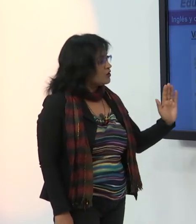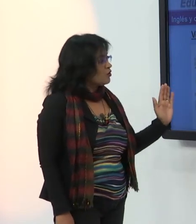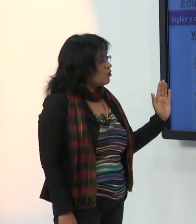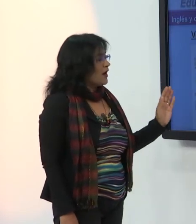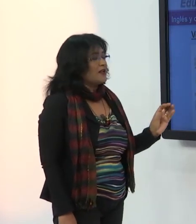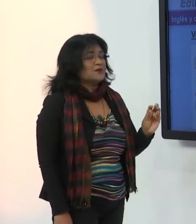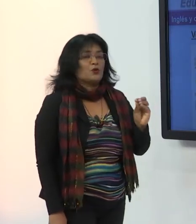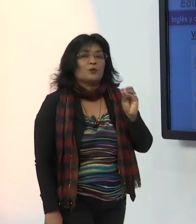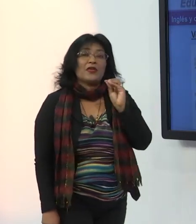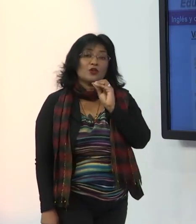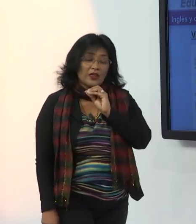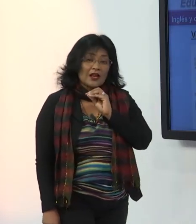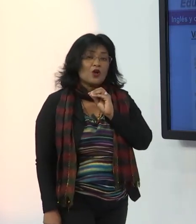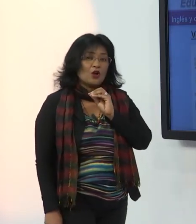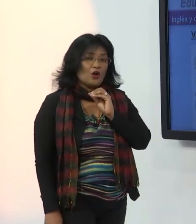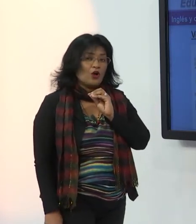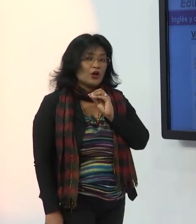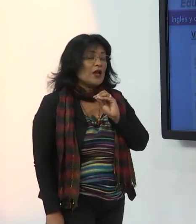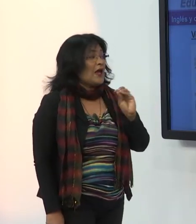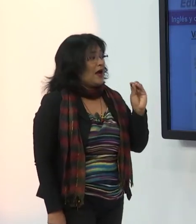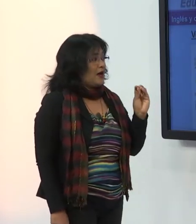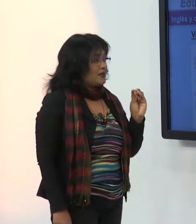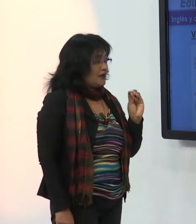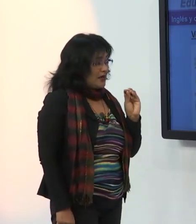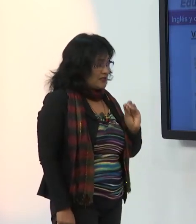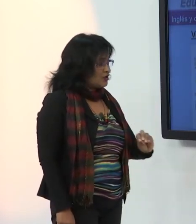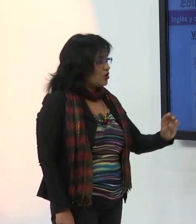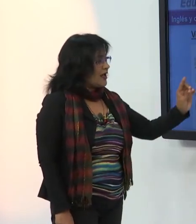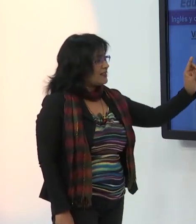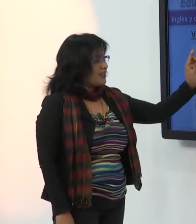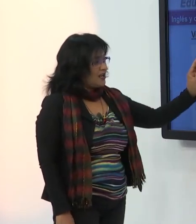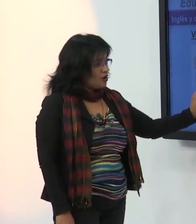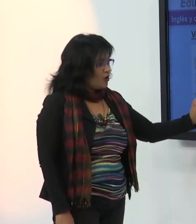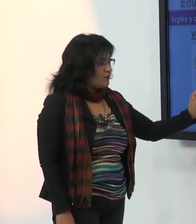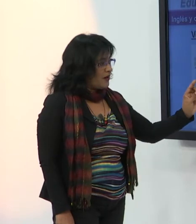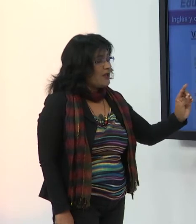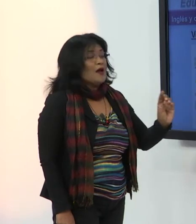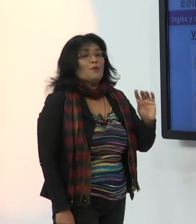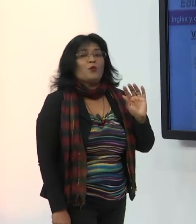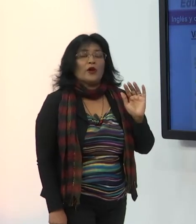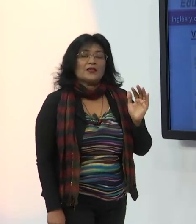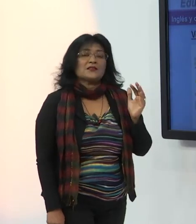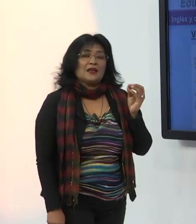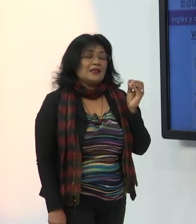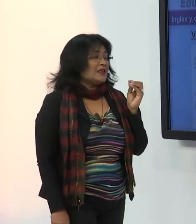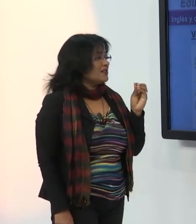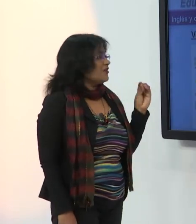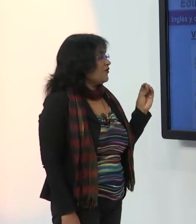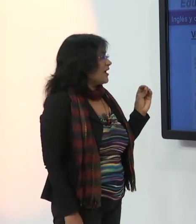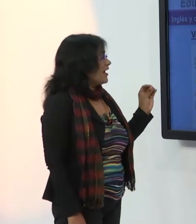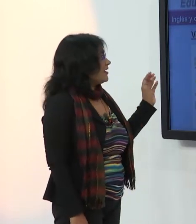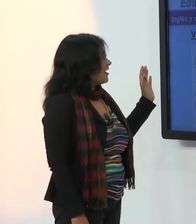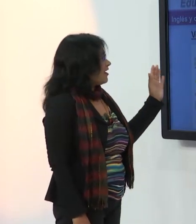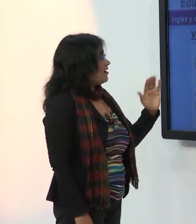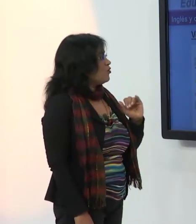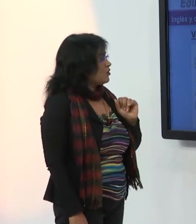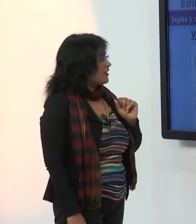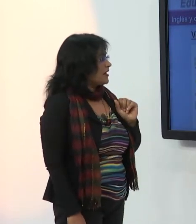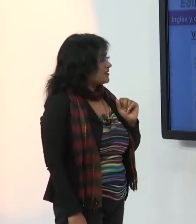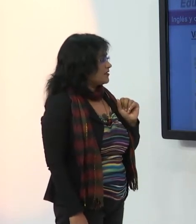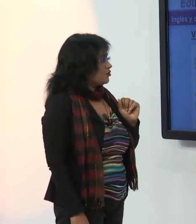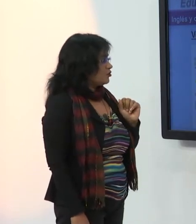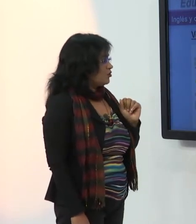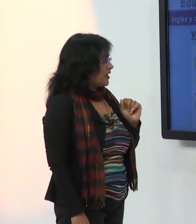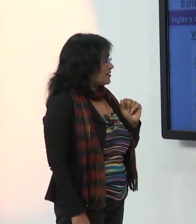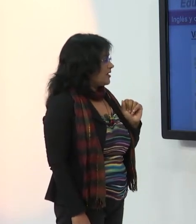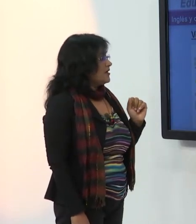alguno de estos lugares por medio del color adicional del nombre, puedes identificar cada una